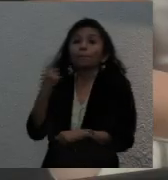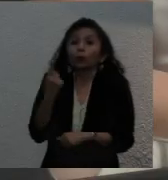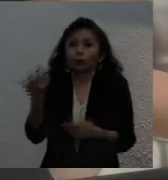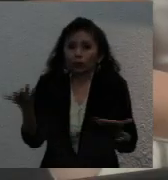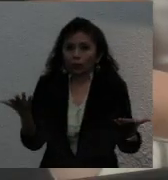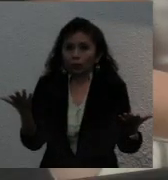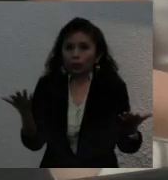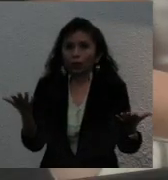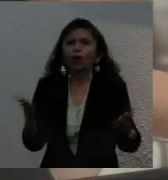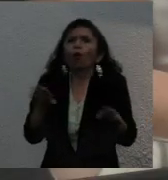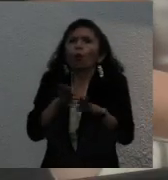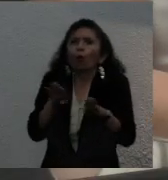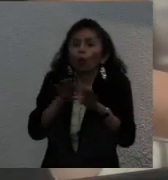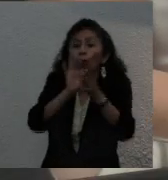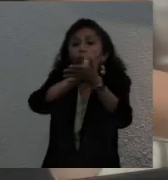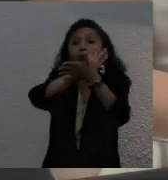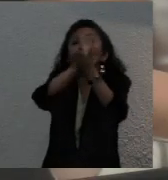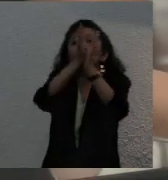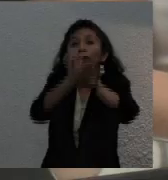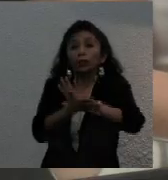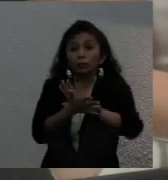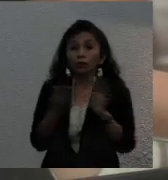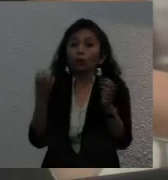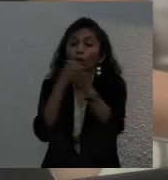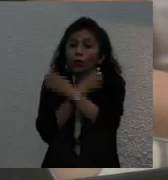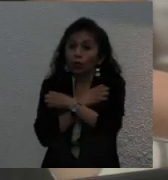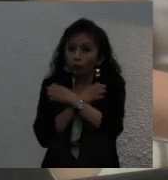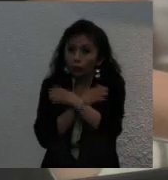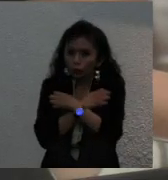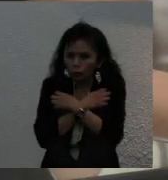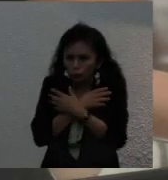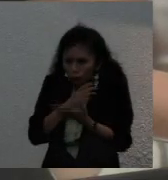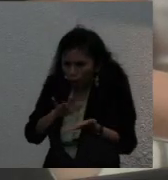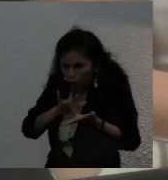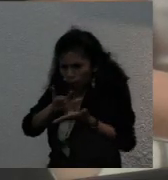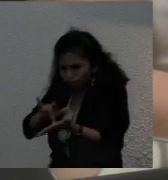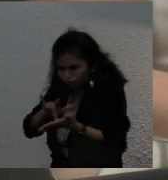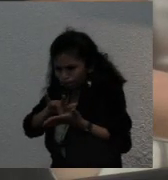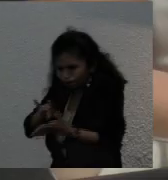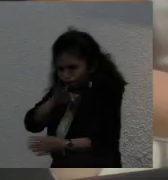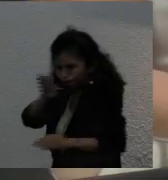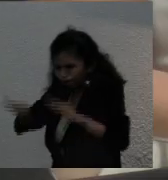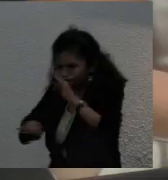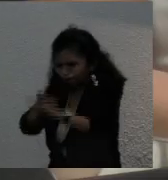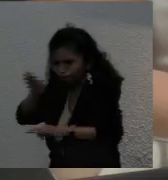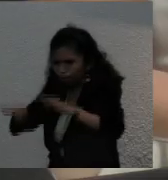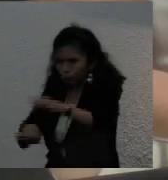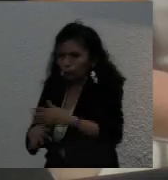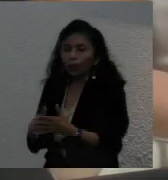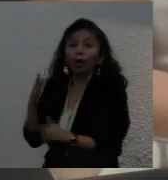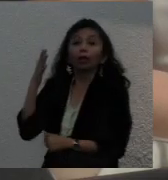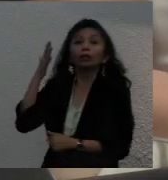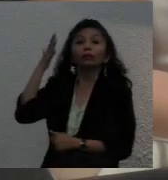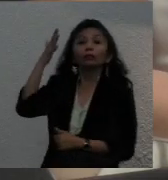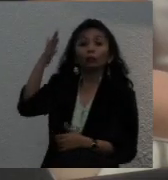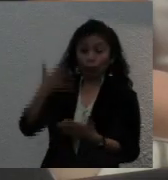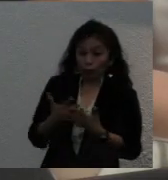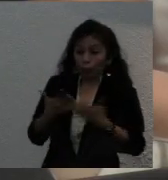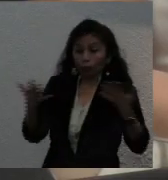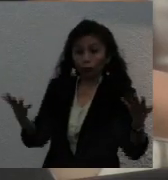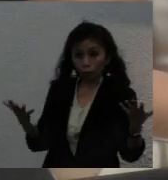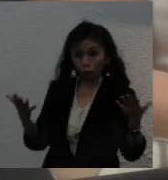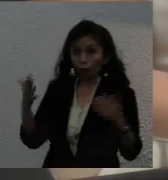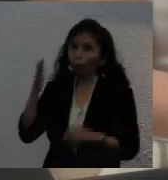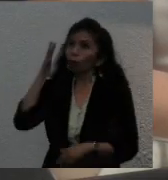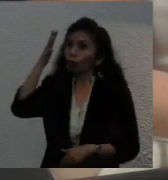haber transformación sin un sistema educativo que prepare a las nuevas generaciones para enfrentar los retos del presente y